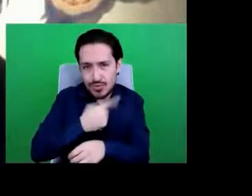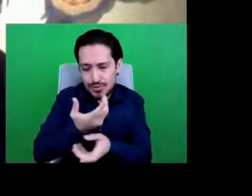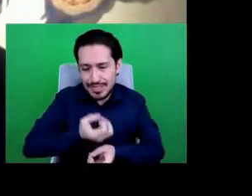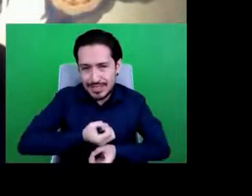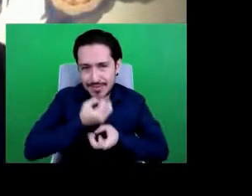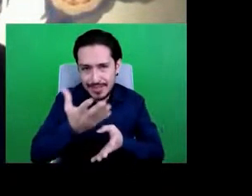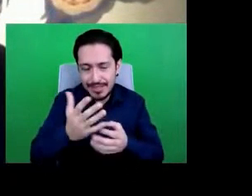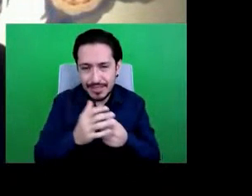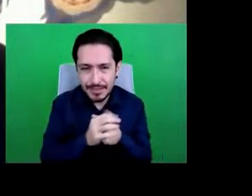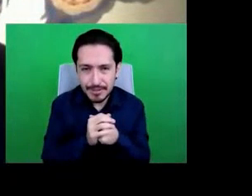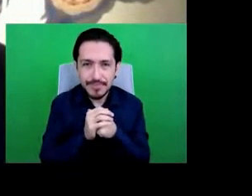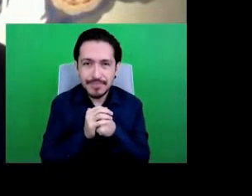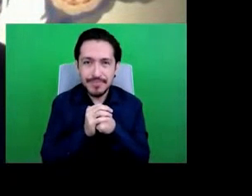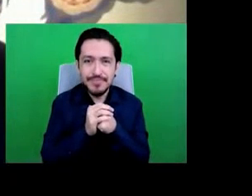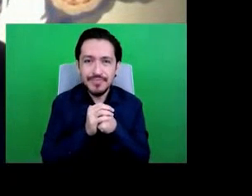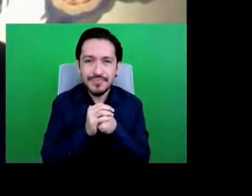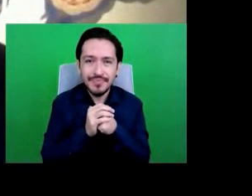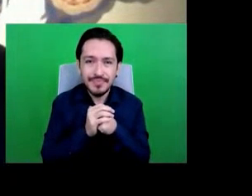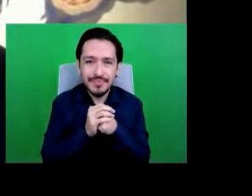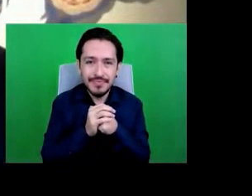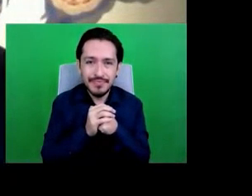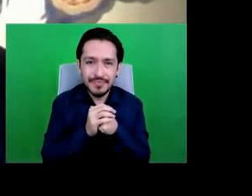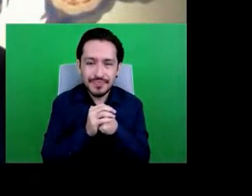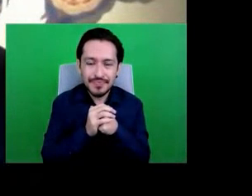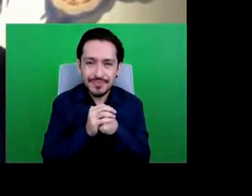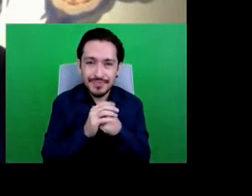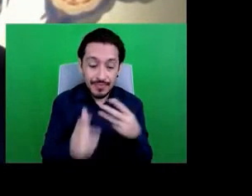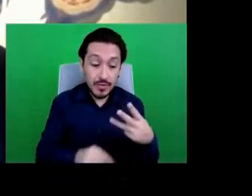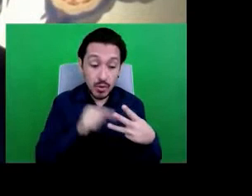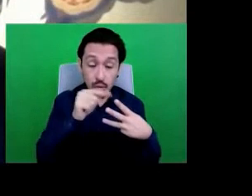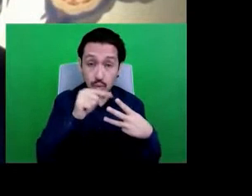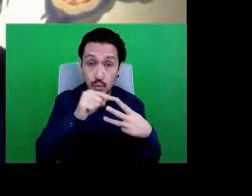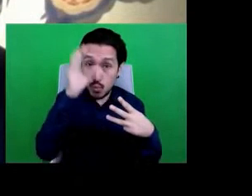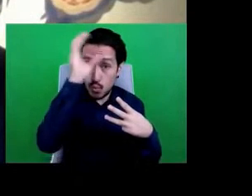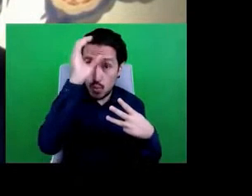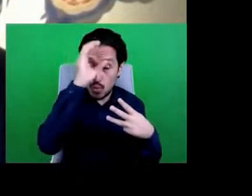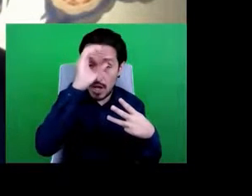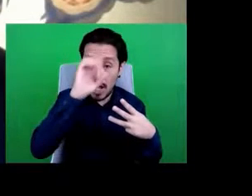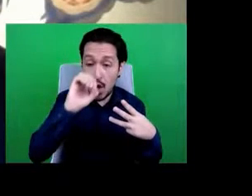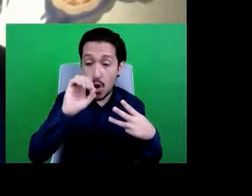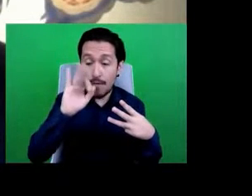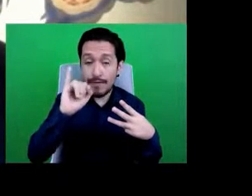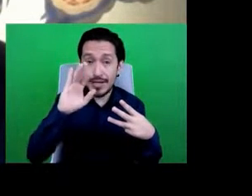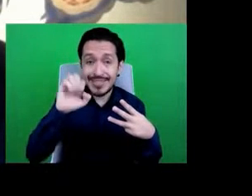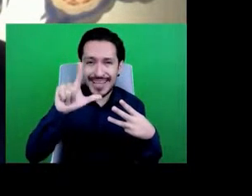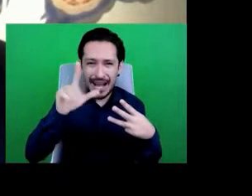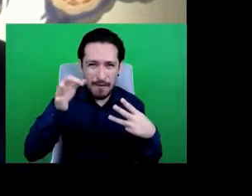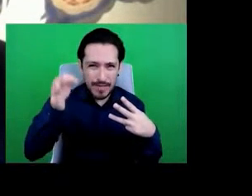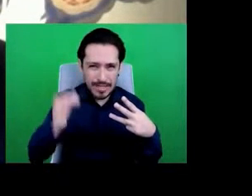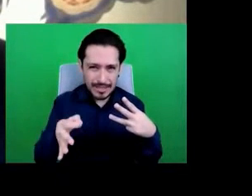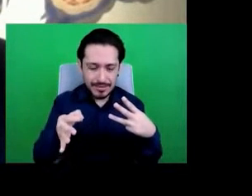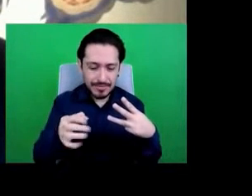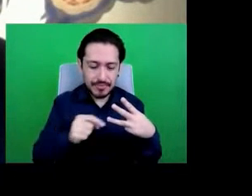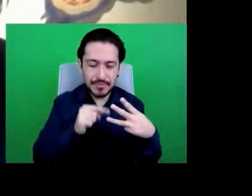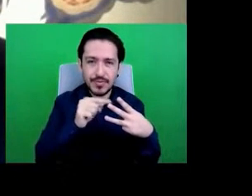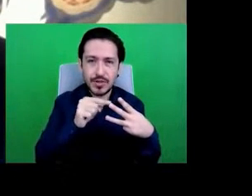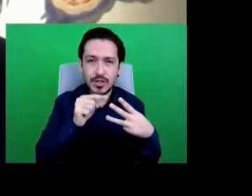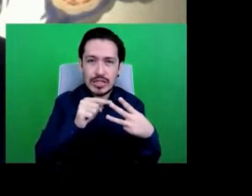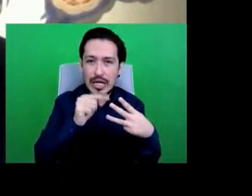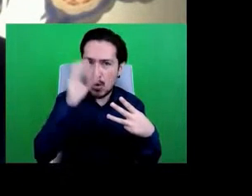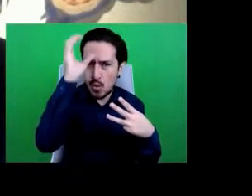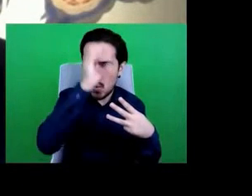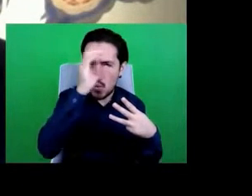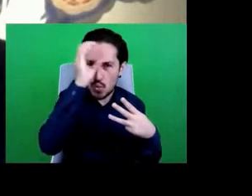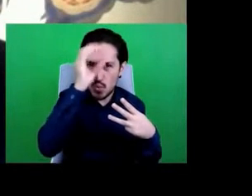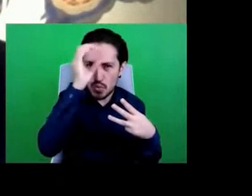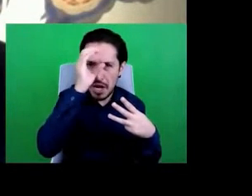individuos. Bueno, tenemos entonces esto a lo que yo llamo cultura oficial. También tenemos a la cultura comercial, en la